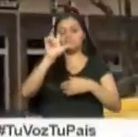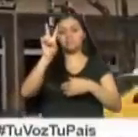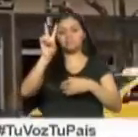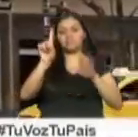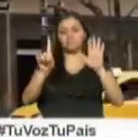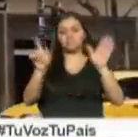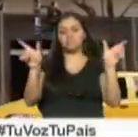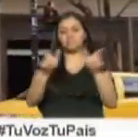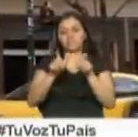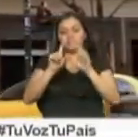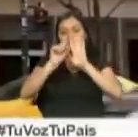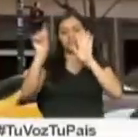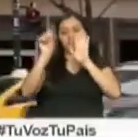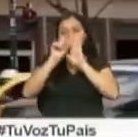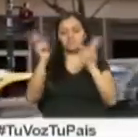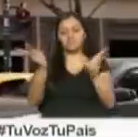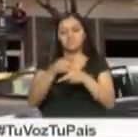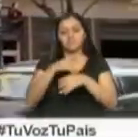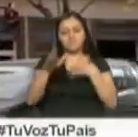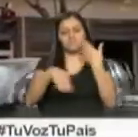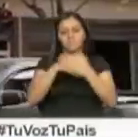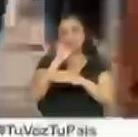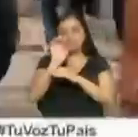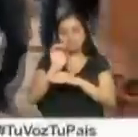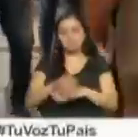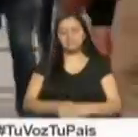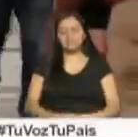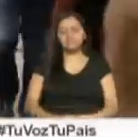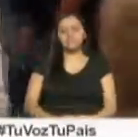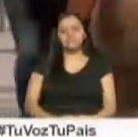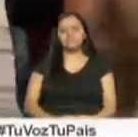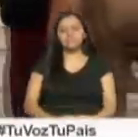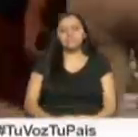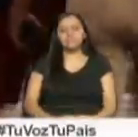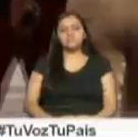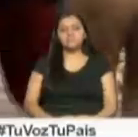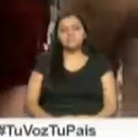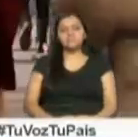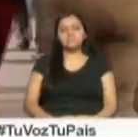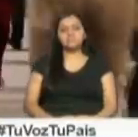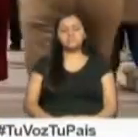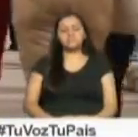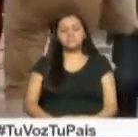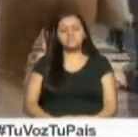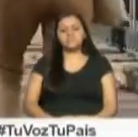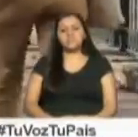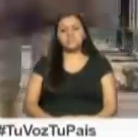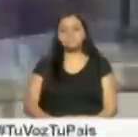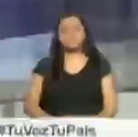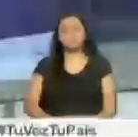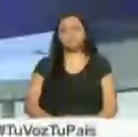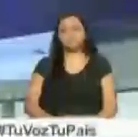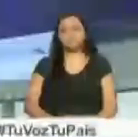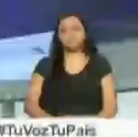151.326 pequeños y medianos productores en todo el territorio nacional. Caterine Morejón, Noticiero Ciudadano.